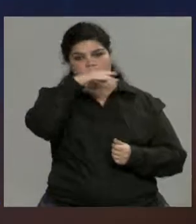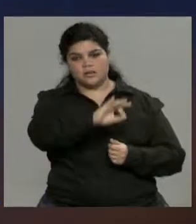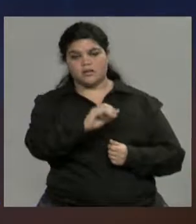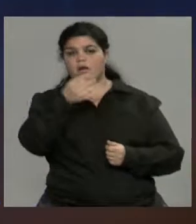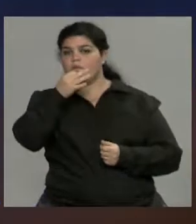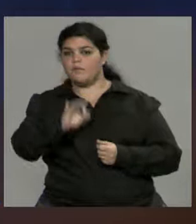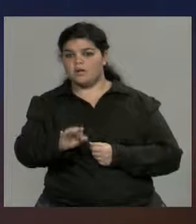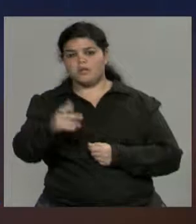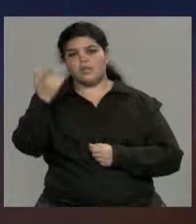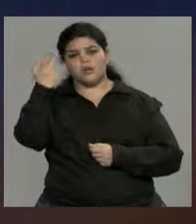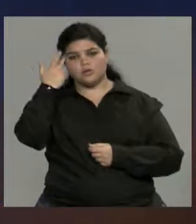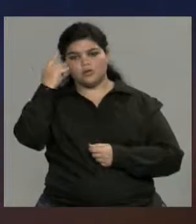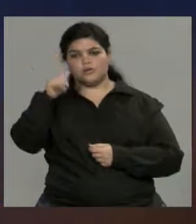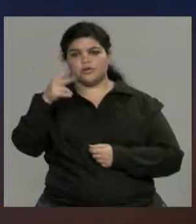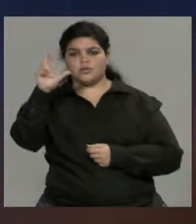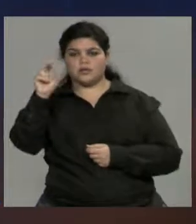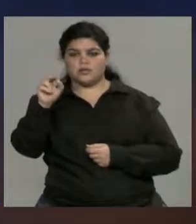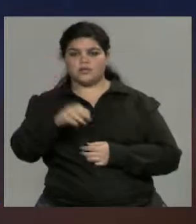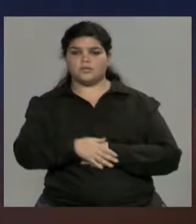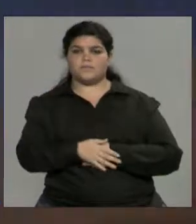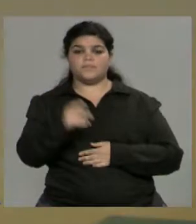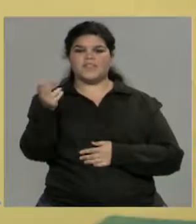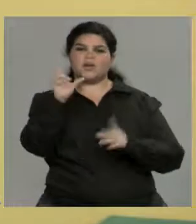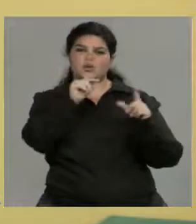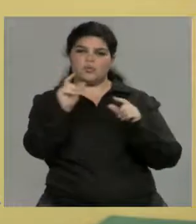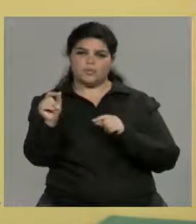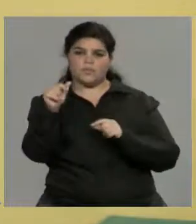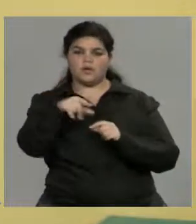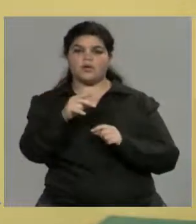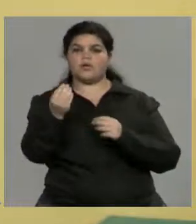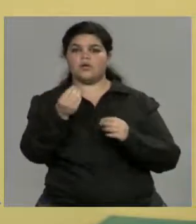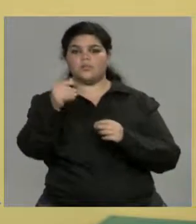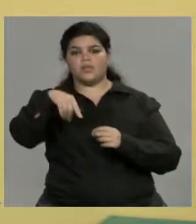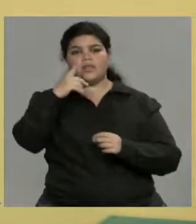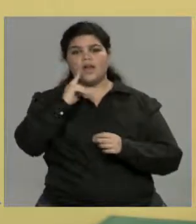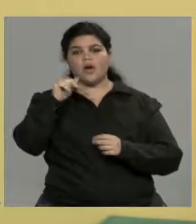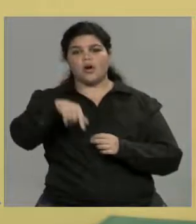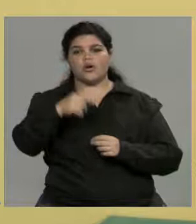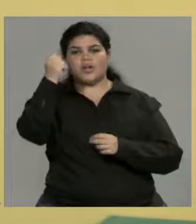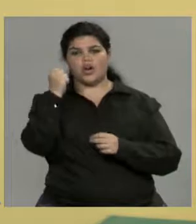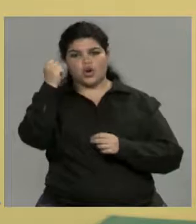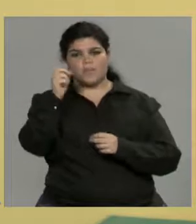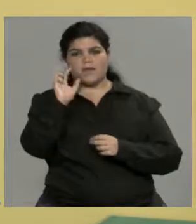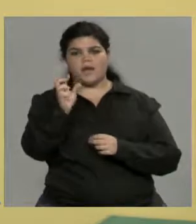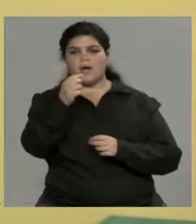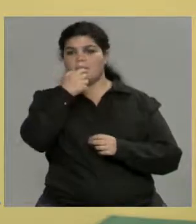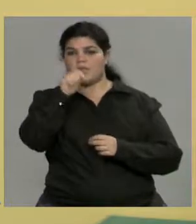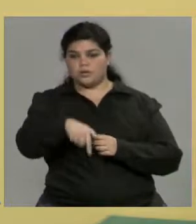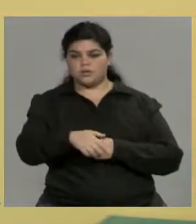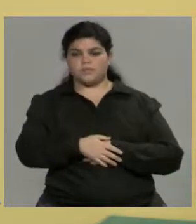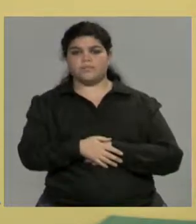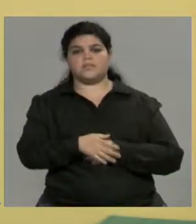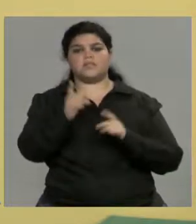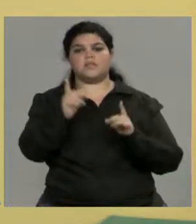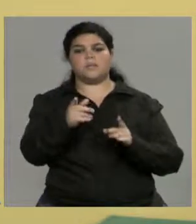la venta 18.30. Esos son los números entonces al cierre de la jornada económica en la provincia de Mendoza. Y como